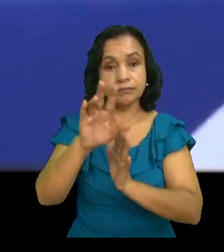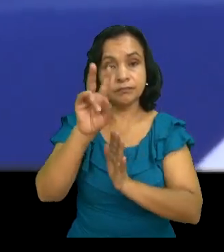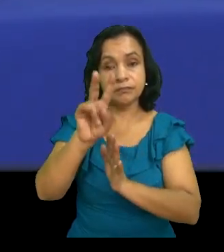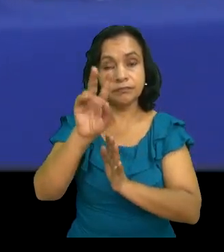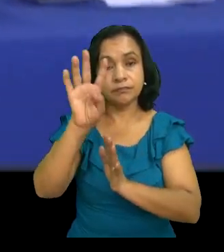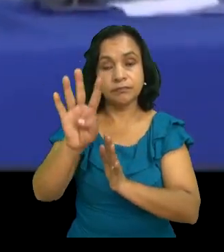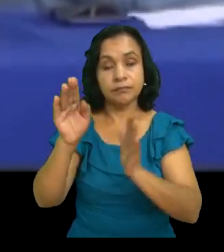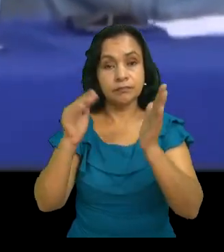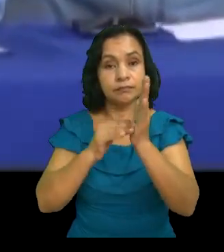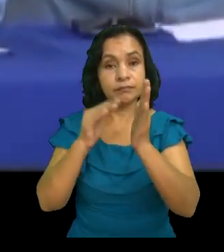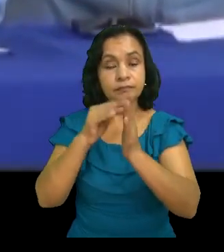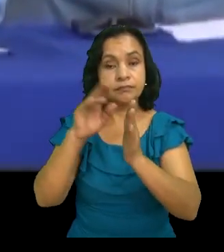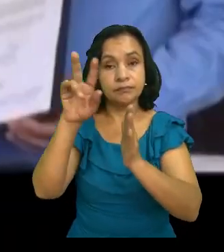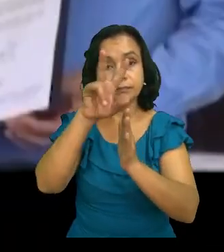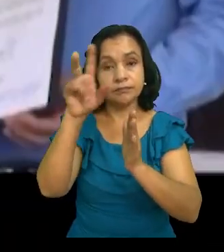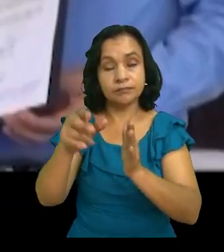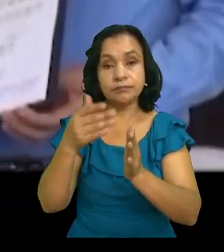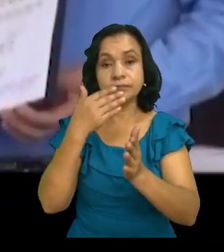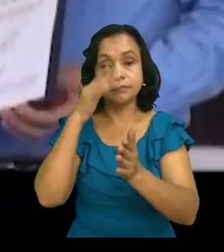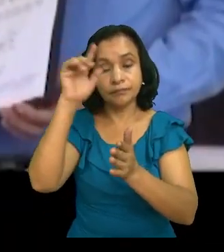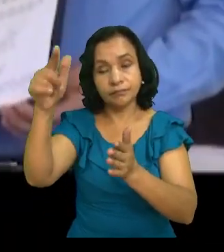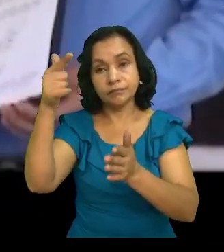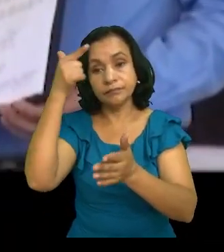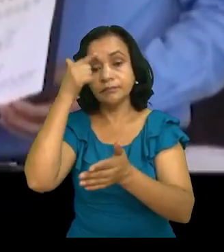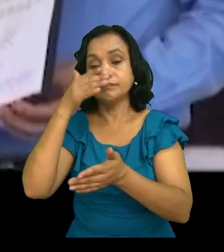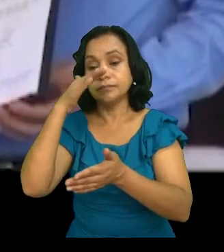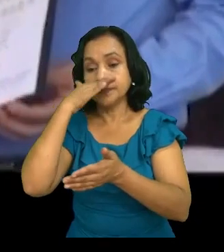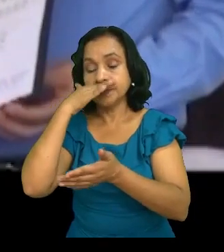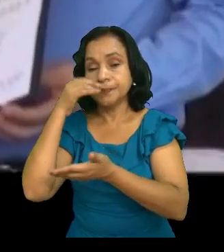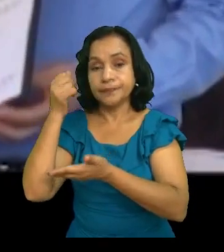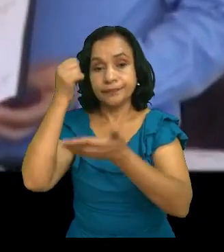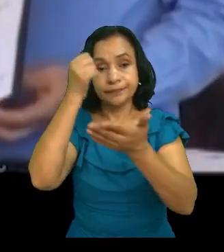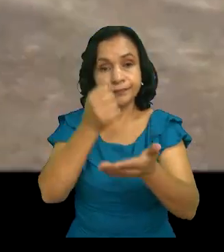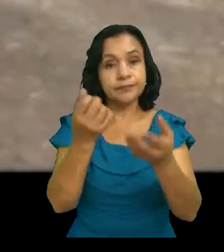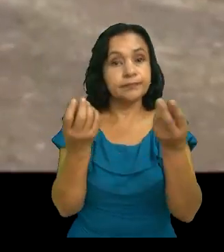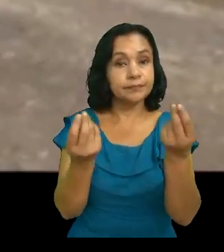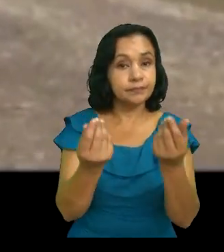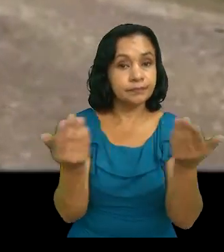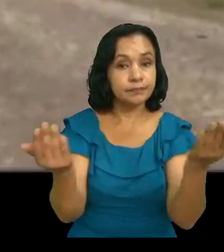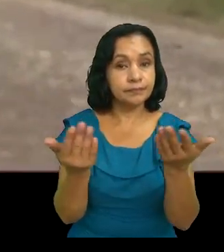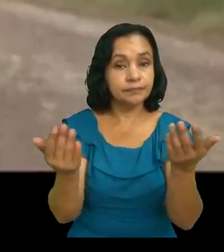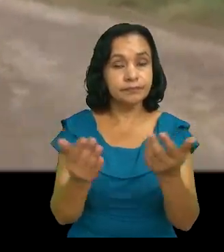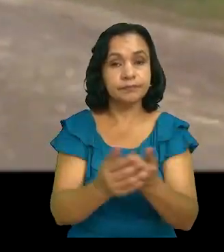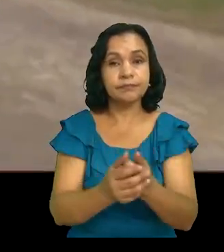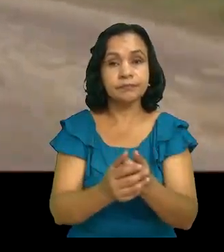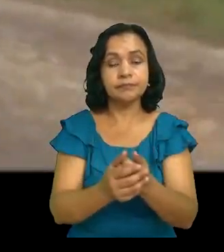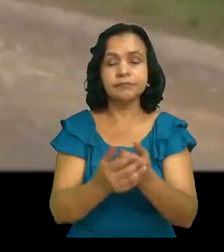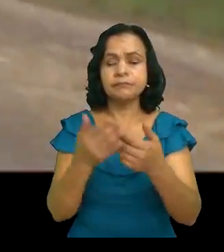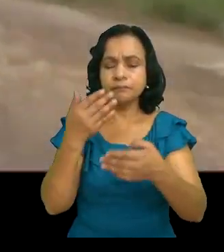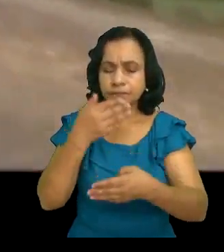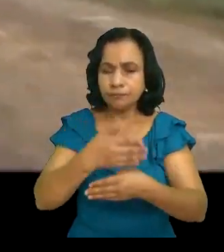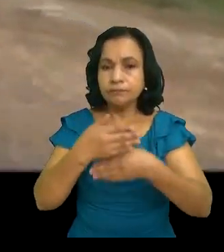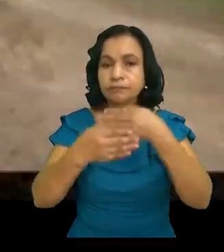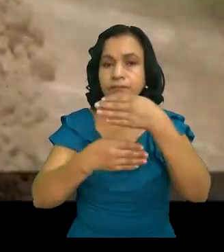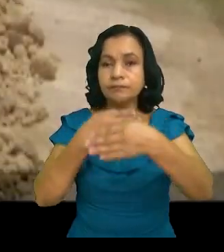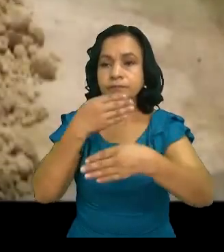de córdobas de nuestro buen gobierno sandinista y está en plena producción,